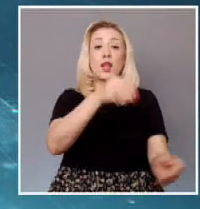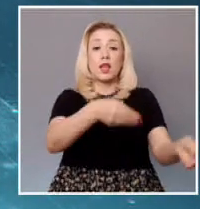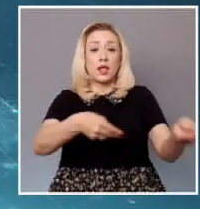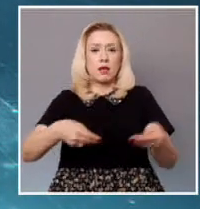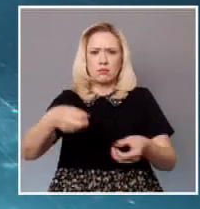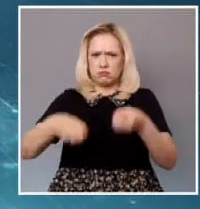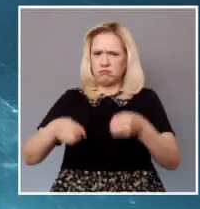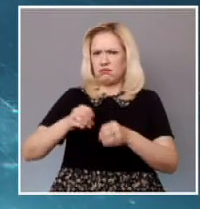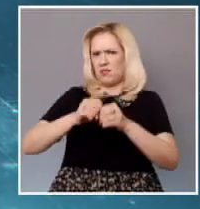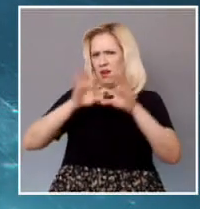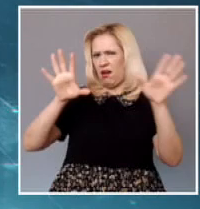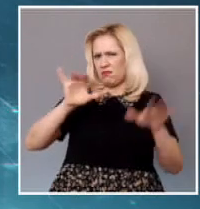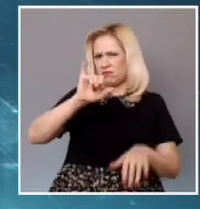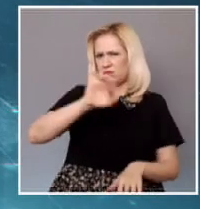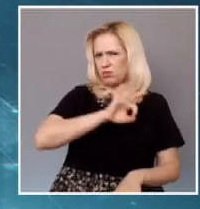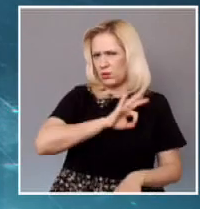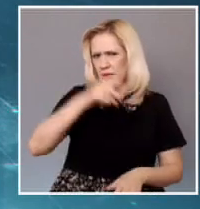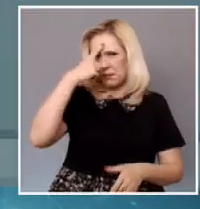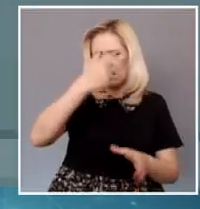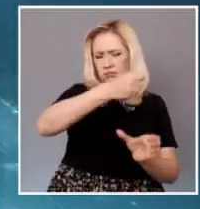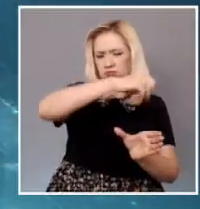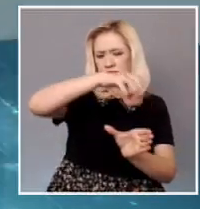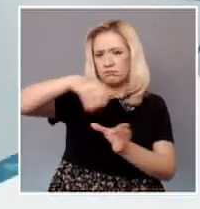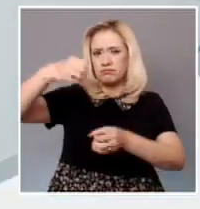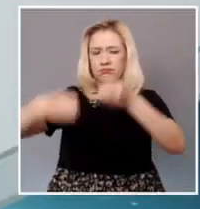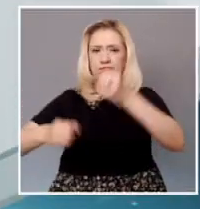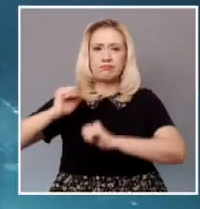elimina fideicomisos del Poder Judicial.